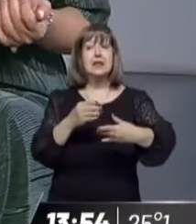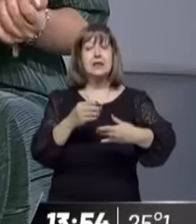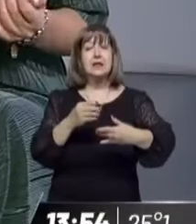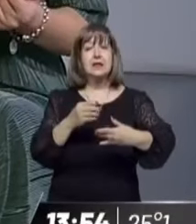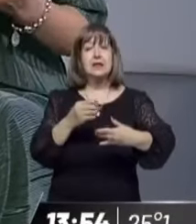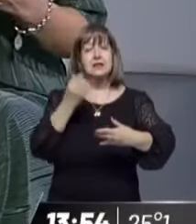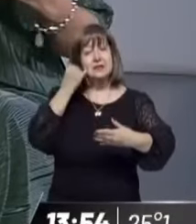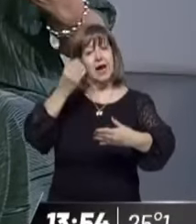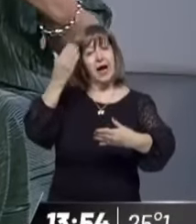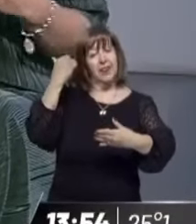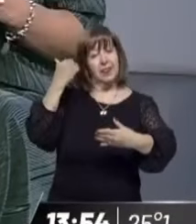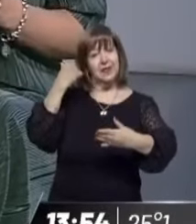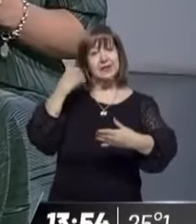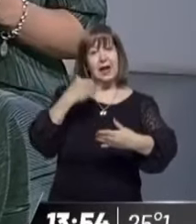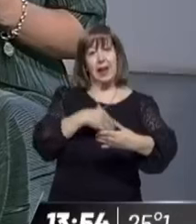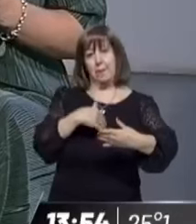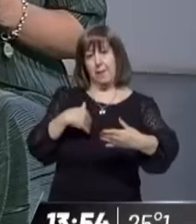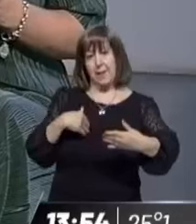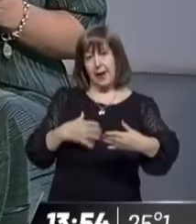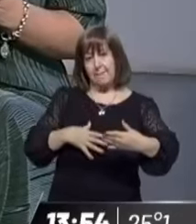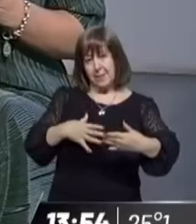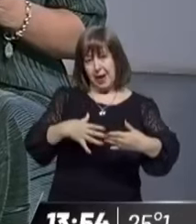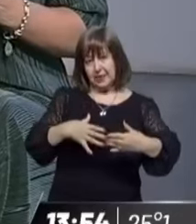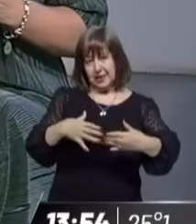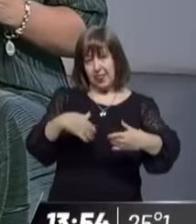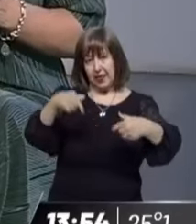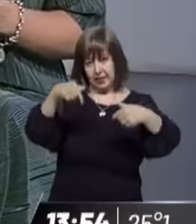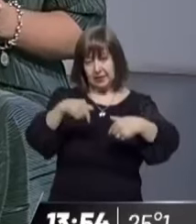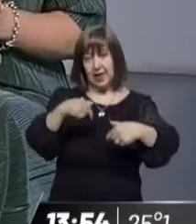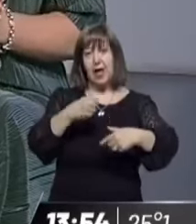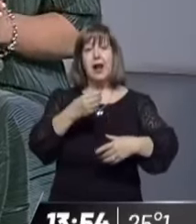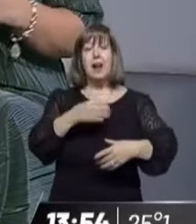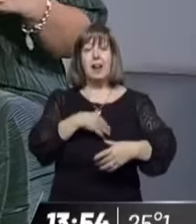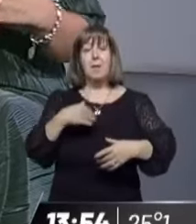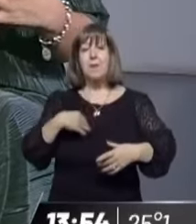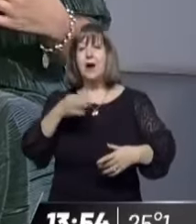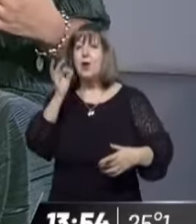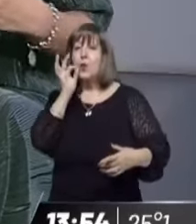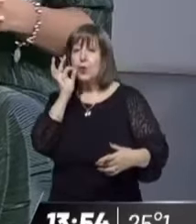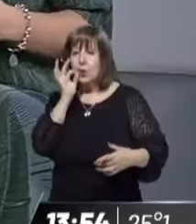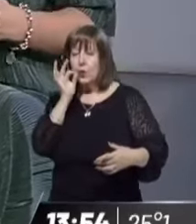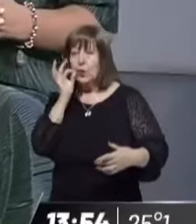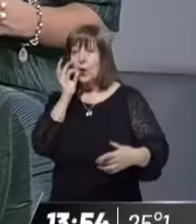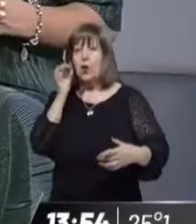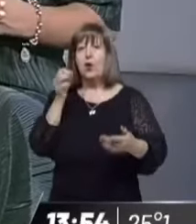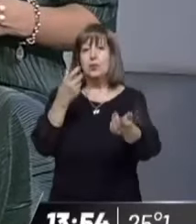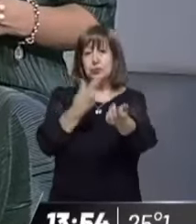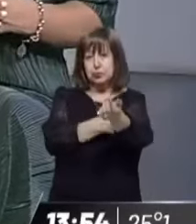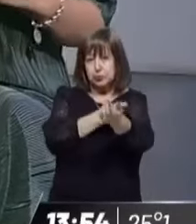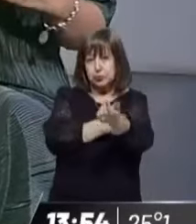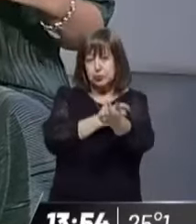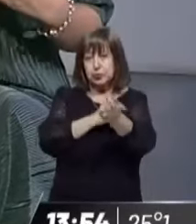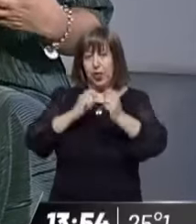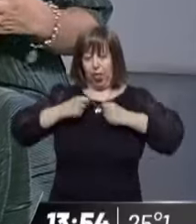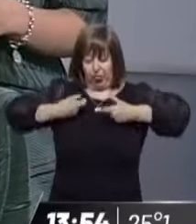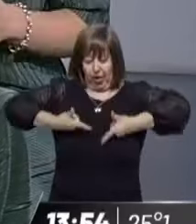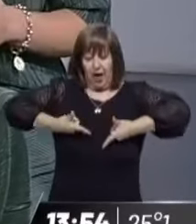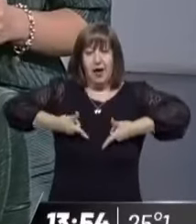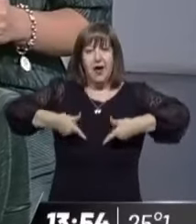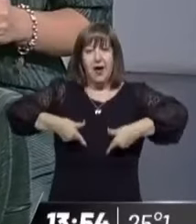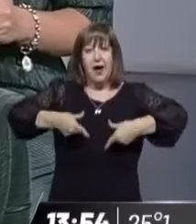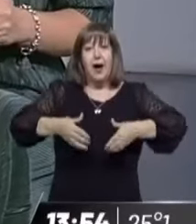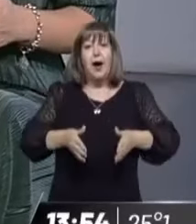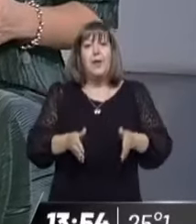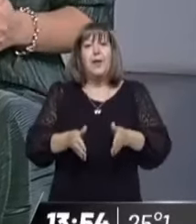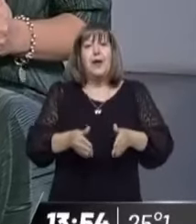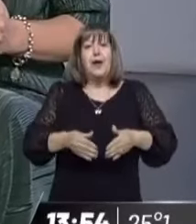sido bebitos que en la gestación la mamá ha consumido distintas sustancias, una situación de la que venimos hablando